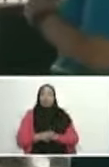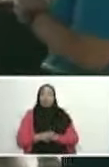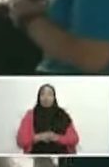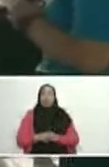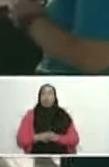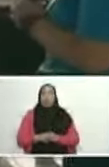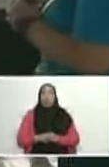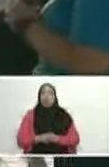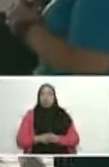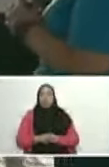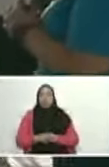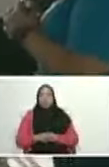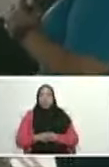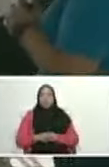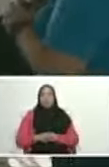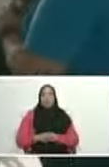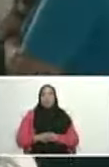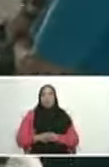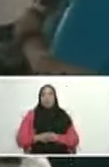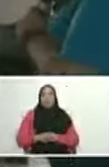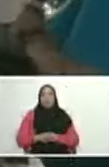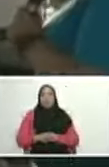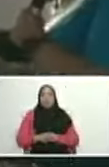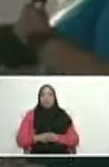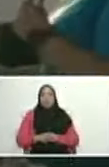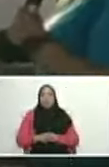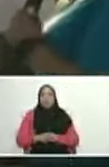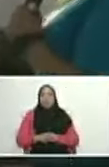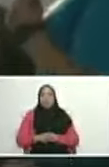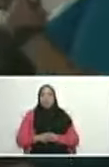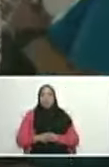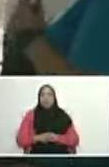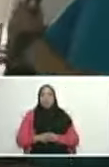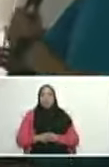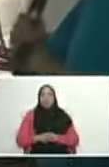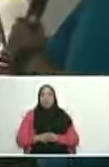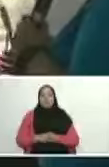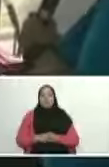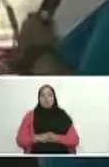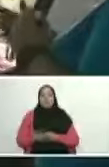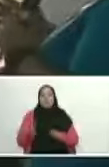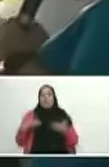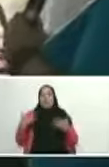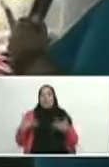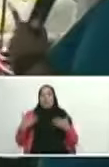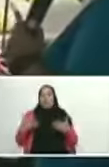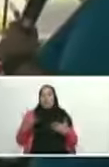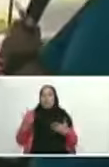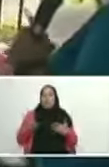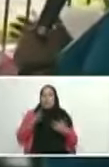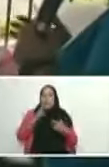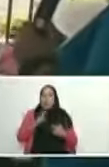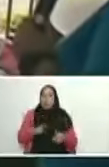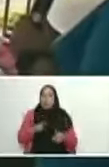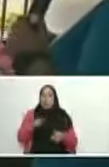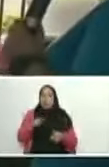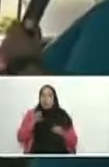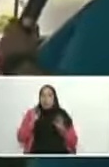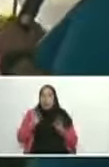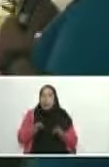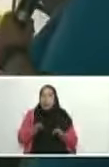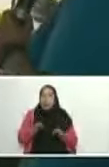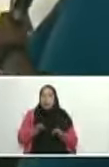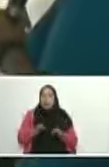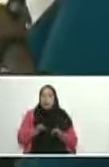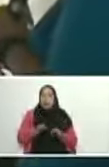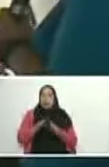mismo. Vértice es. Número uno. Así es. Adelante. Presidente. Fíjese, presidente, el día de hoy estamos sumamente contentos porque este es el resultado definitivamente